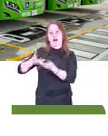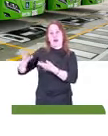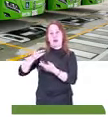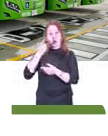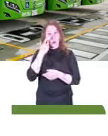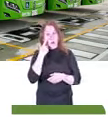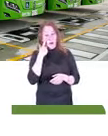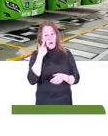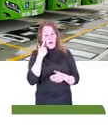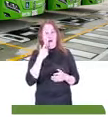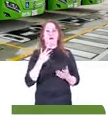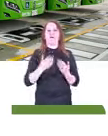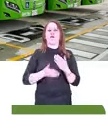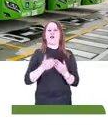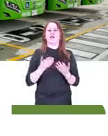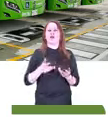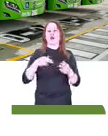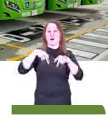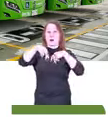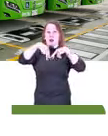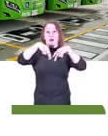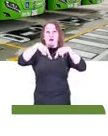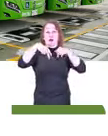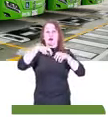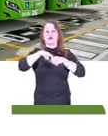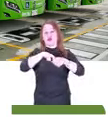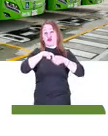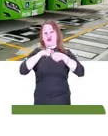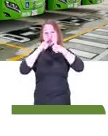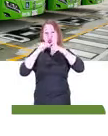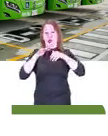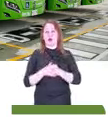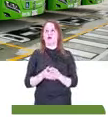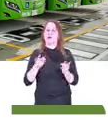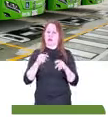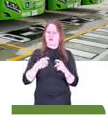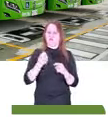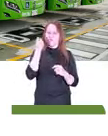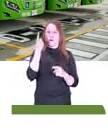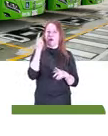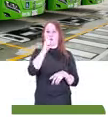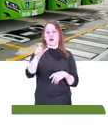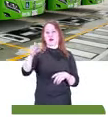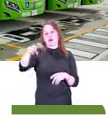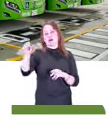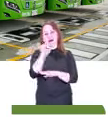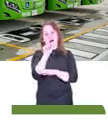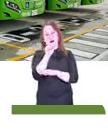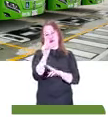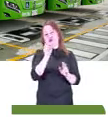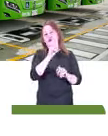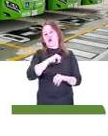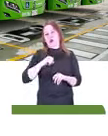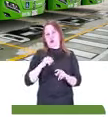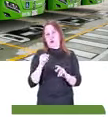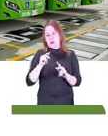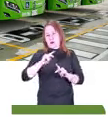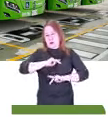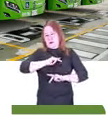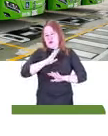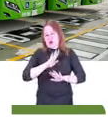dije, tenemos peatón, bicicleta y transporte público, sin embargo, entendemos que hay personas que necesitan de su vehículo privado. Y por eso